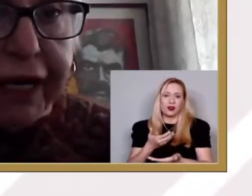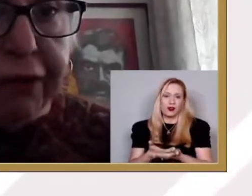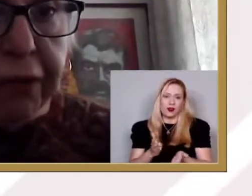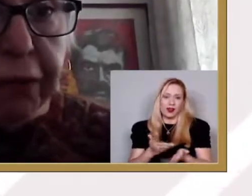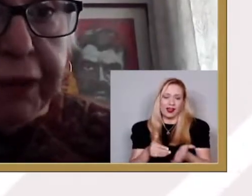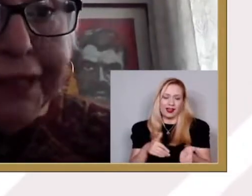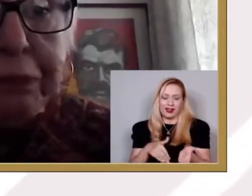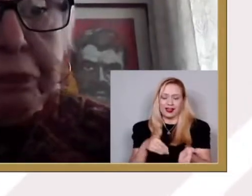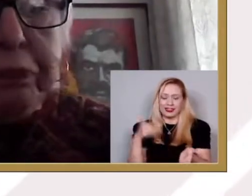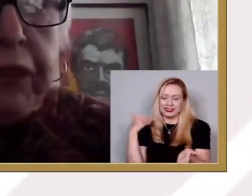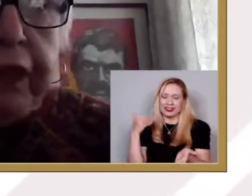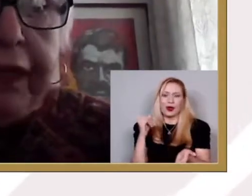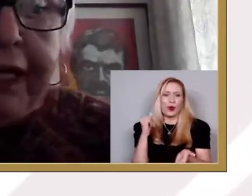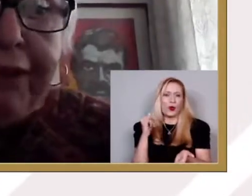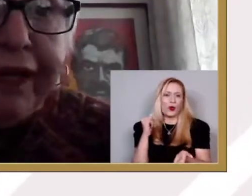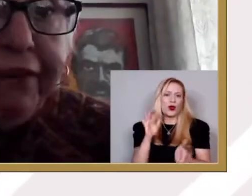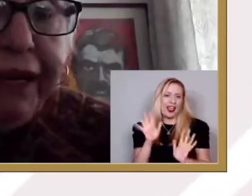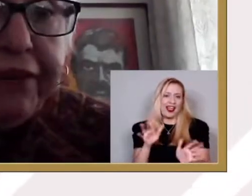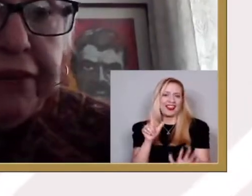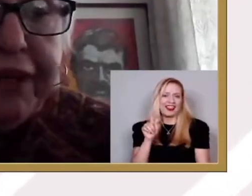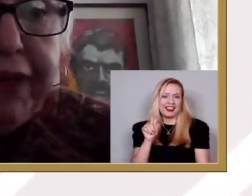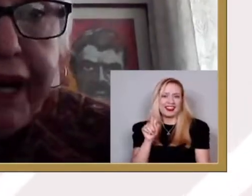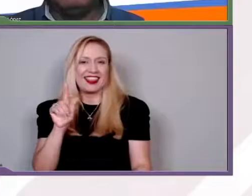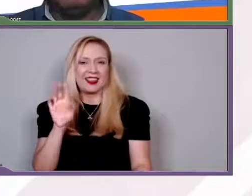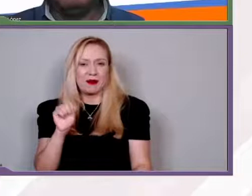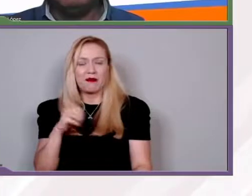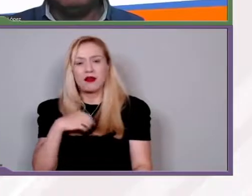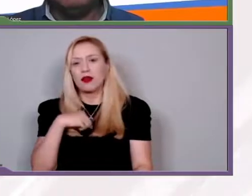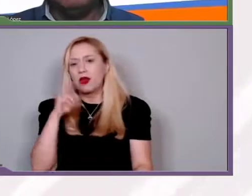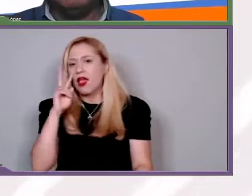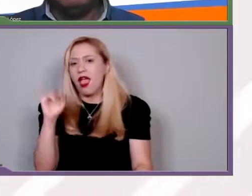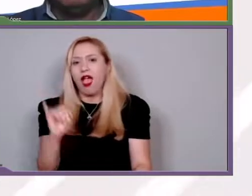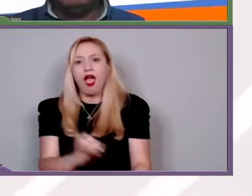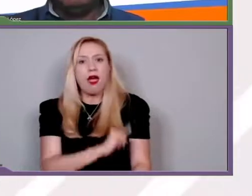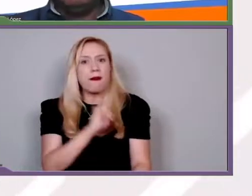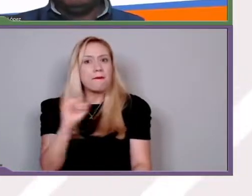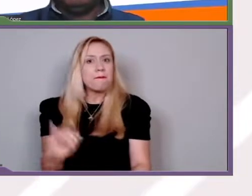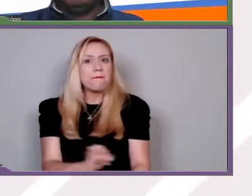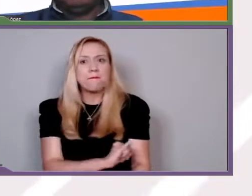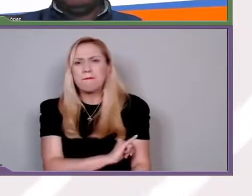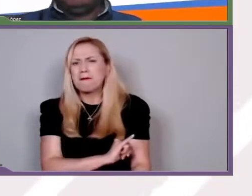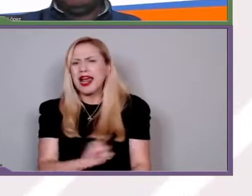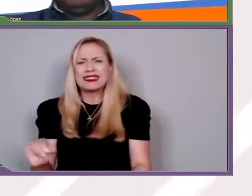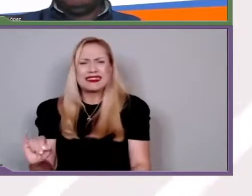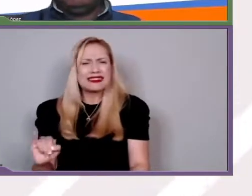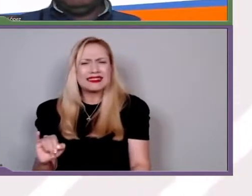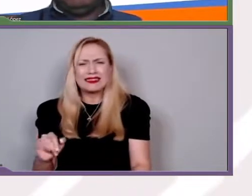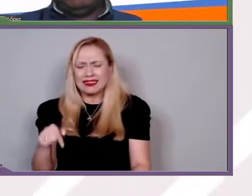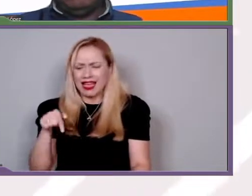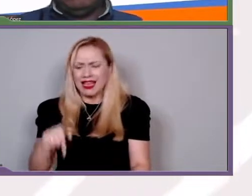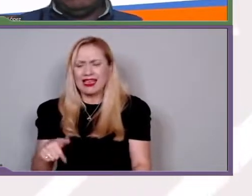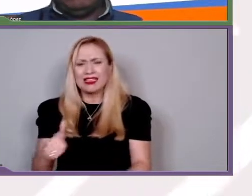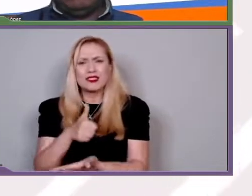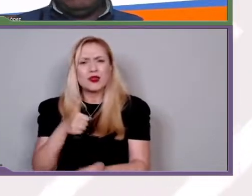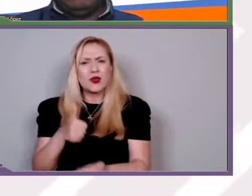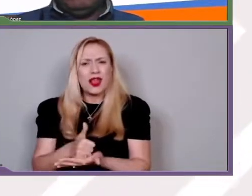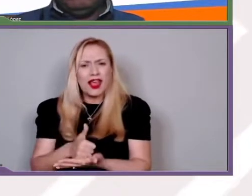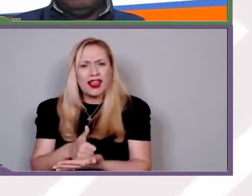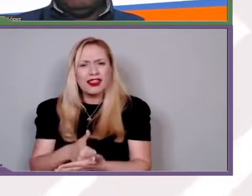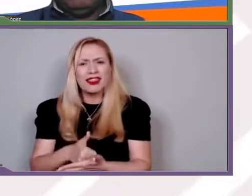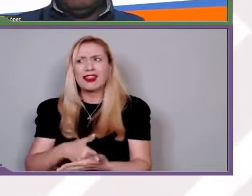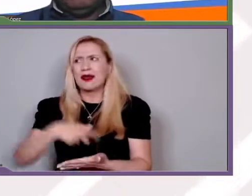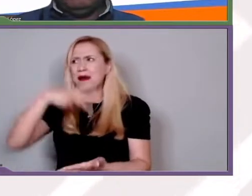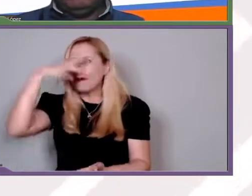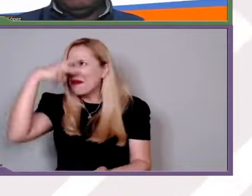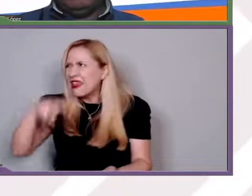junio los acabo de cumplir, la verdad había visto semejante cosa en esta ciudad y en este país. Y yo creo que no